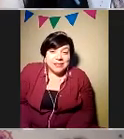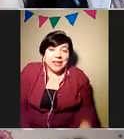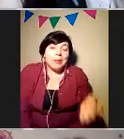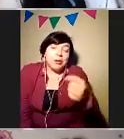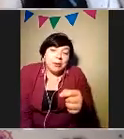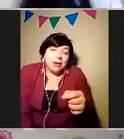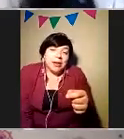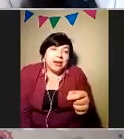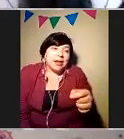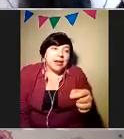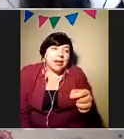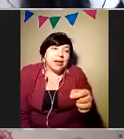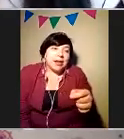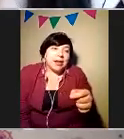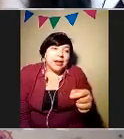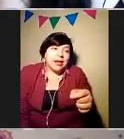Y por lo mismo es que